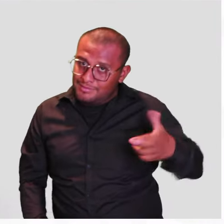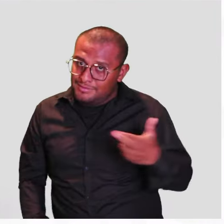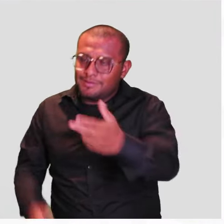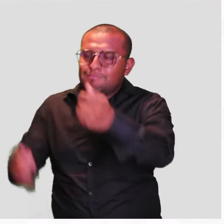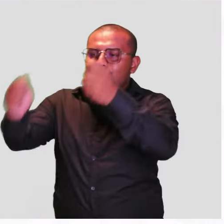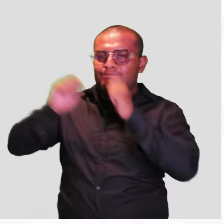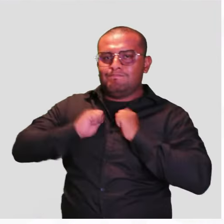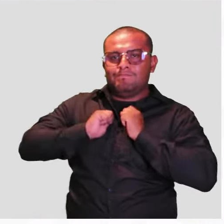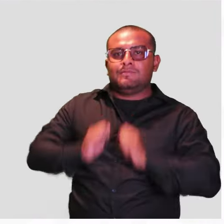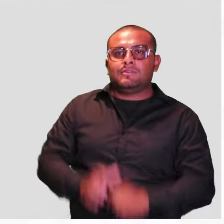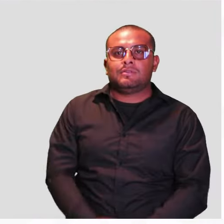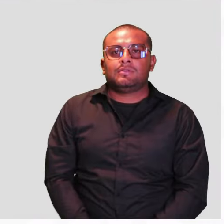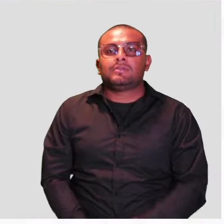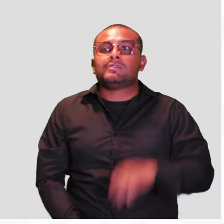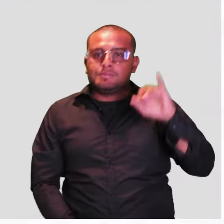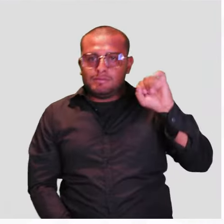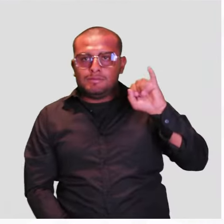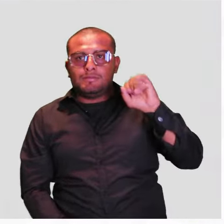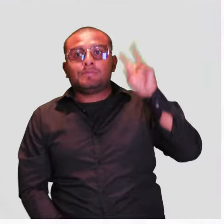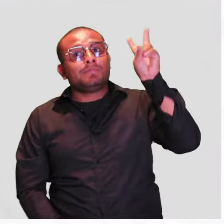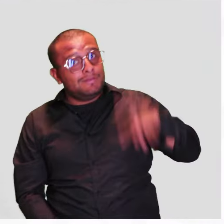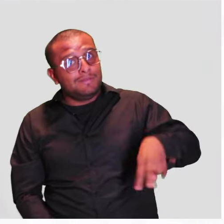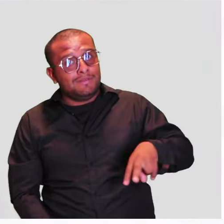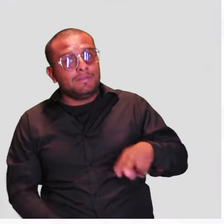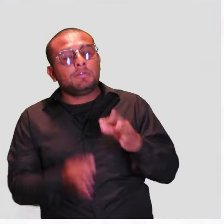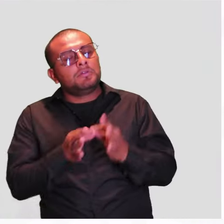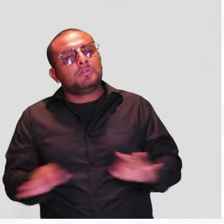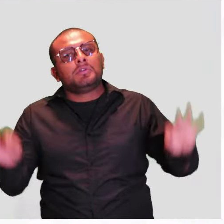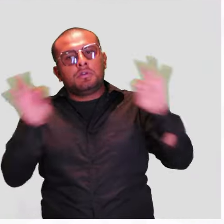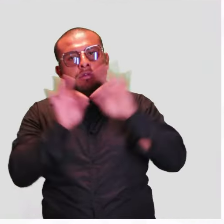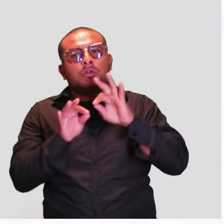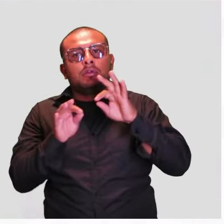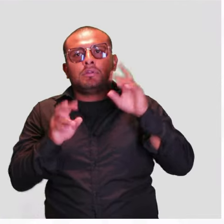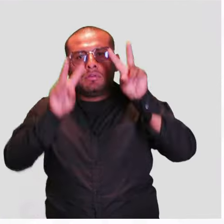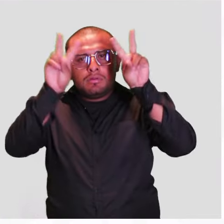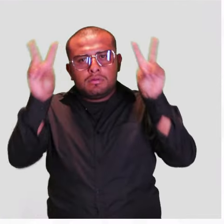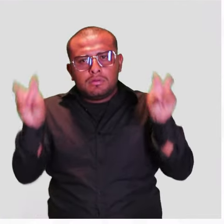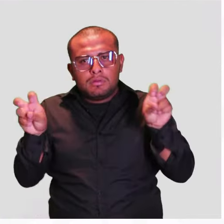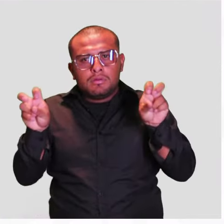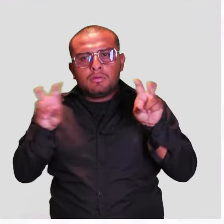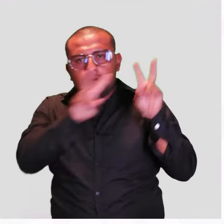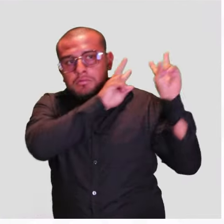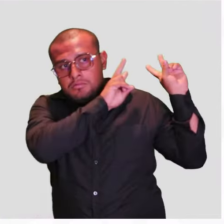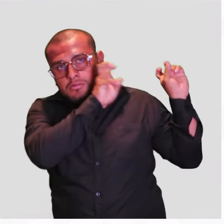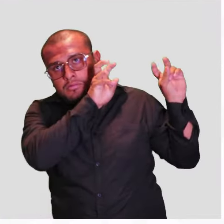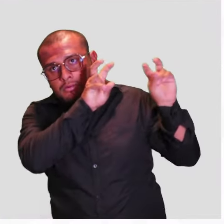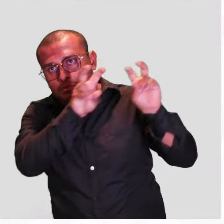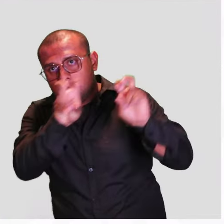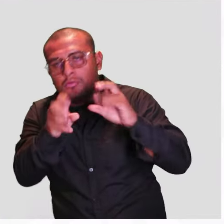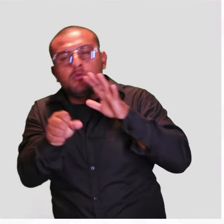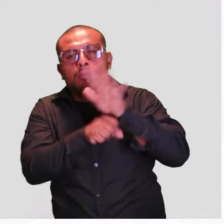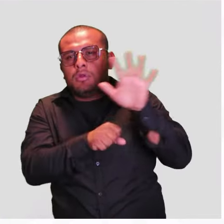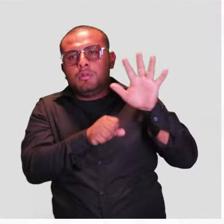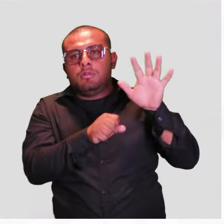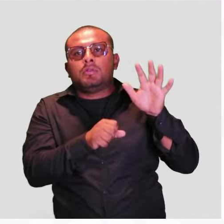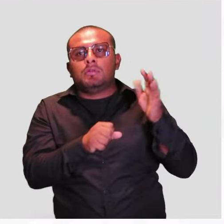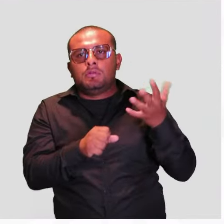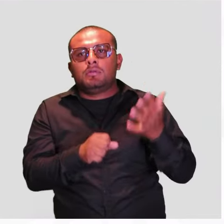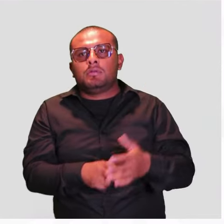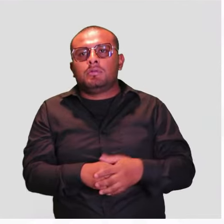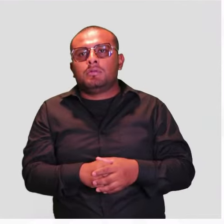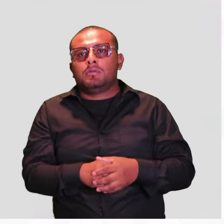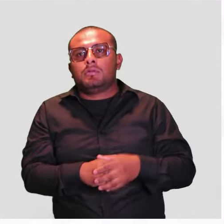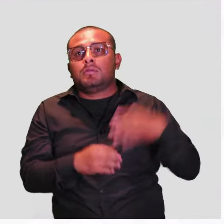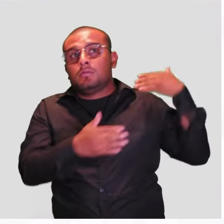importante establecer un sumario de los temas que han planteado las candidaturas durante